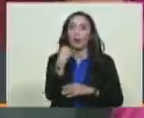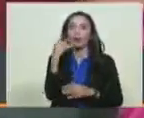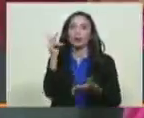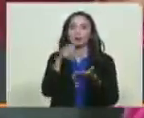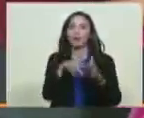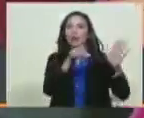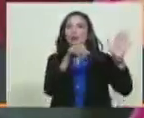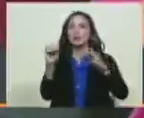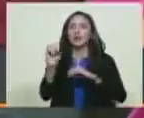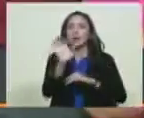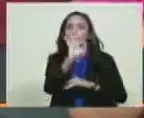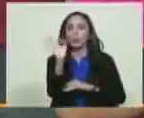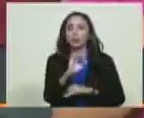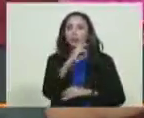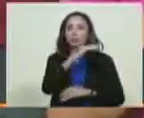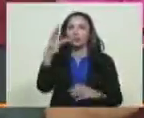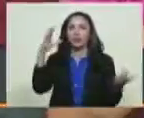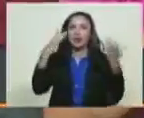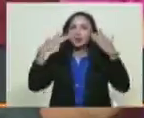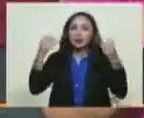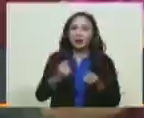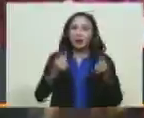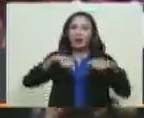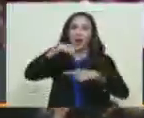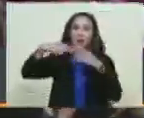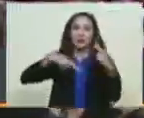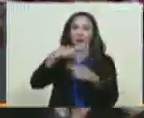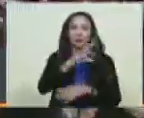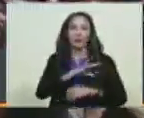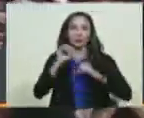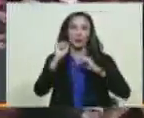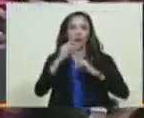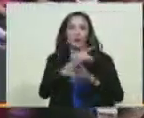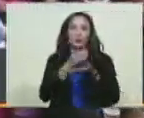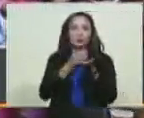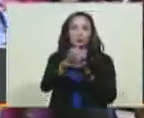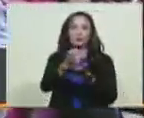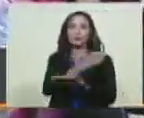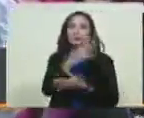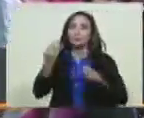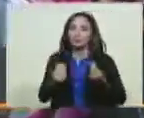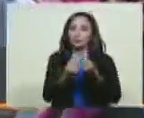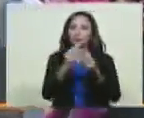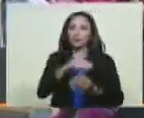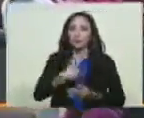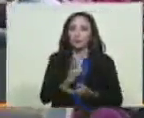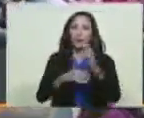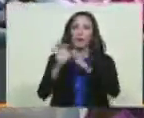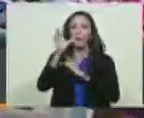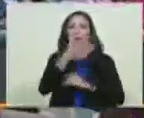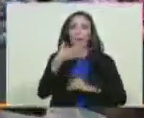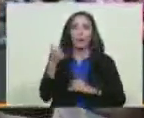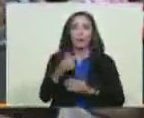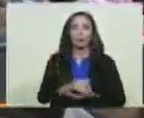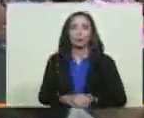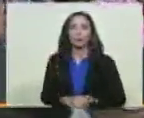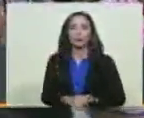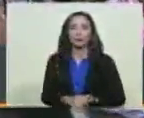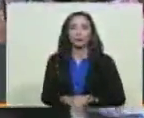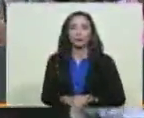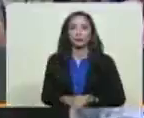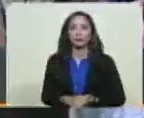están convencidas en la revolución en la construcción del socialismo y que juntos podremos construir la patria hermosa la patria próspera